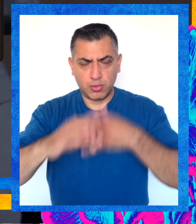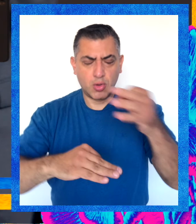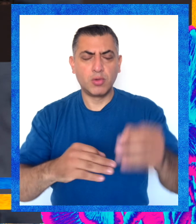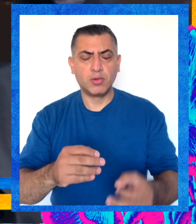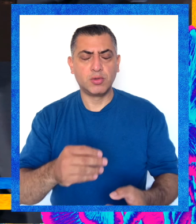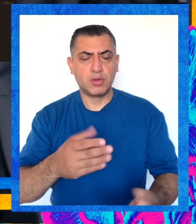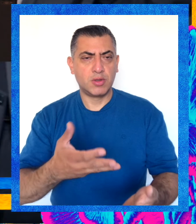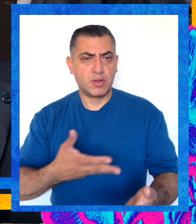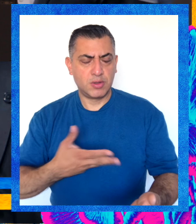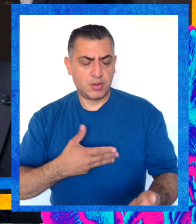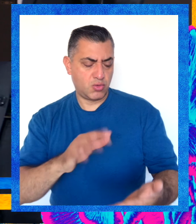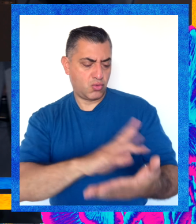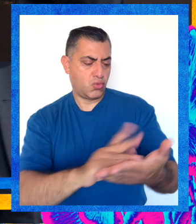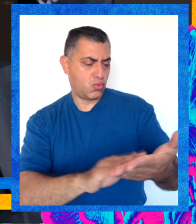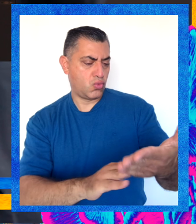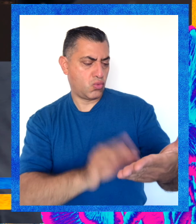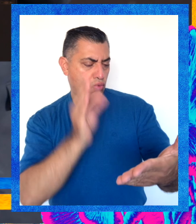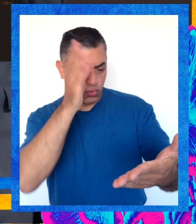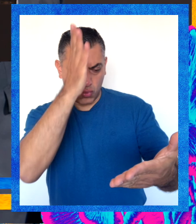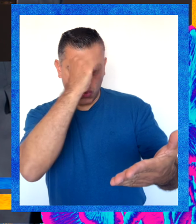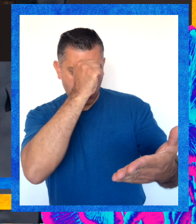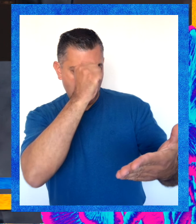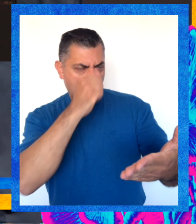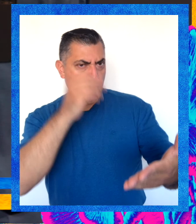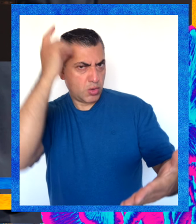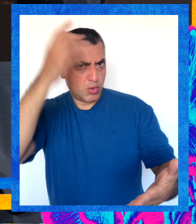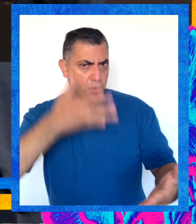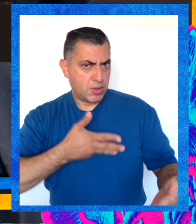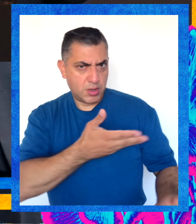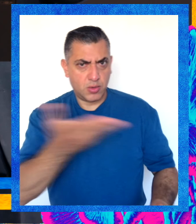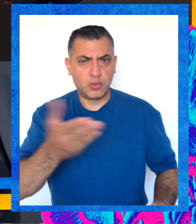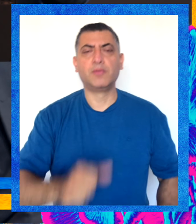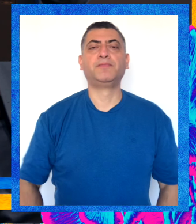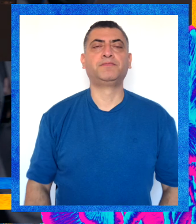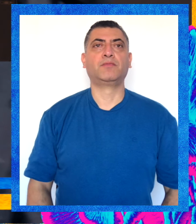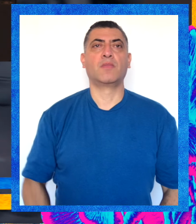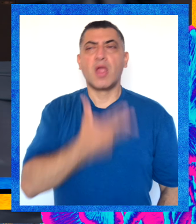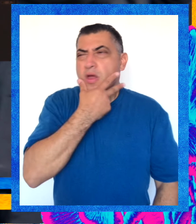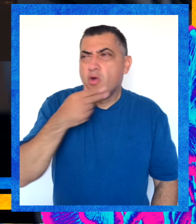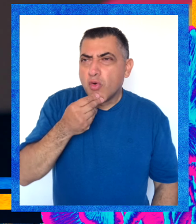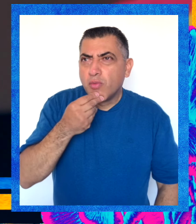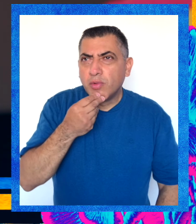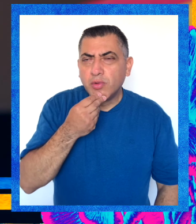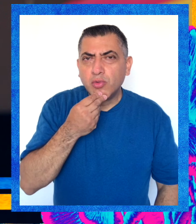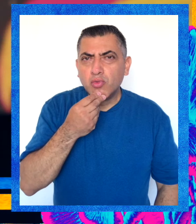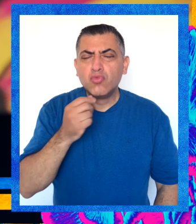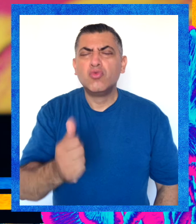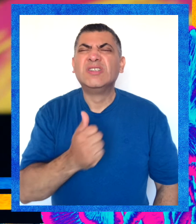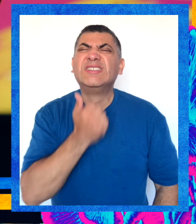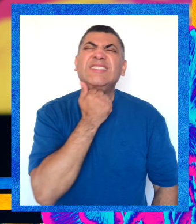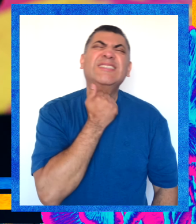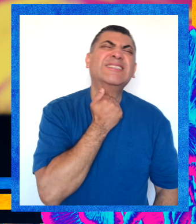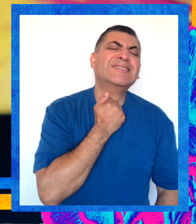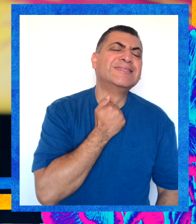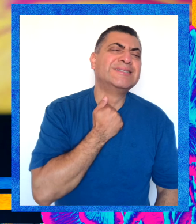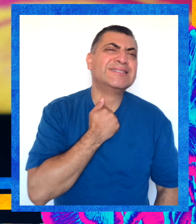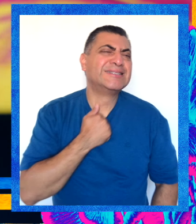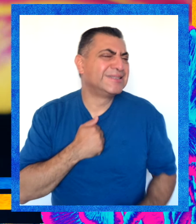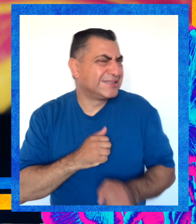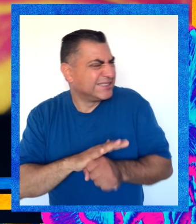podemos seguir completando lo y de esta manera aprender lo que dios tiene para nosotros fíjense que en el hombre hay una sed insaciable